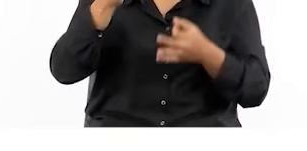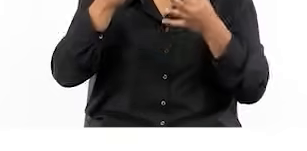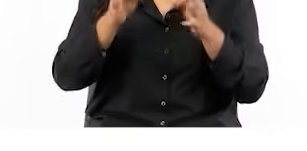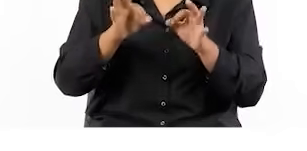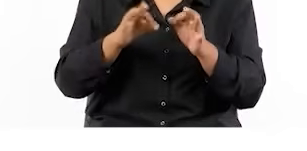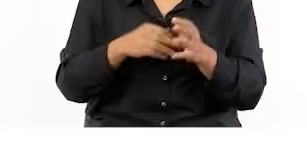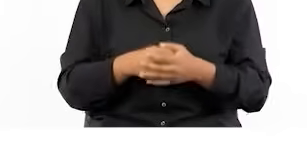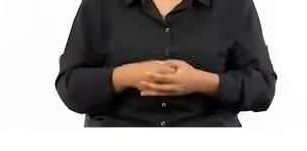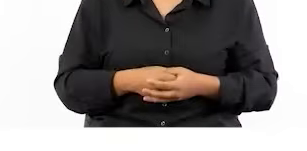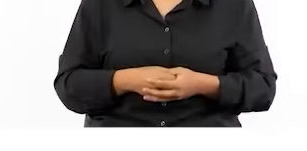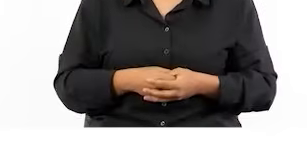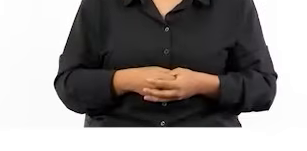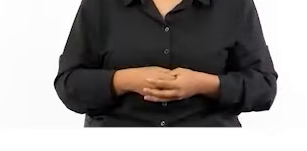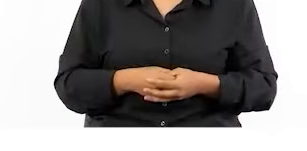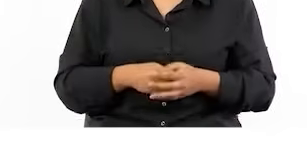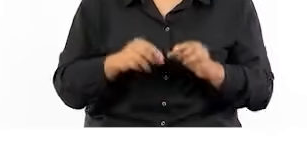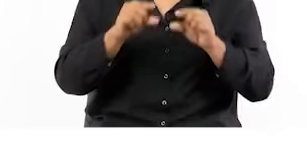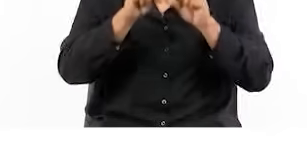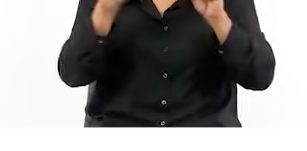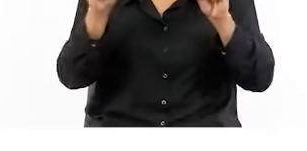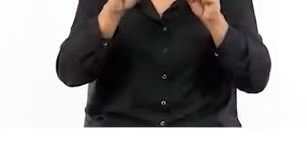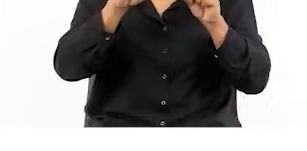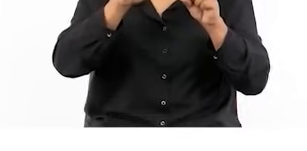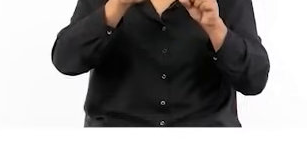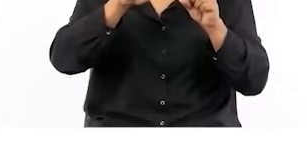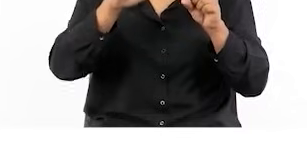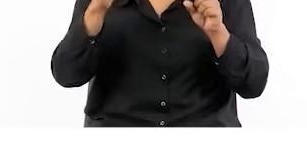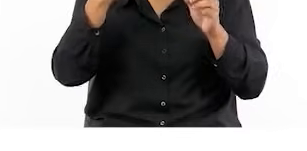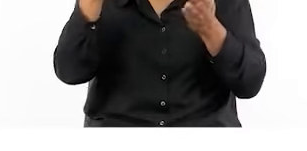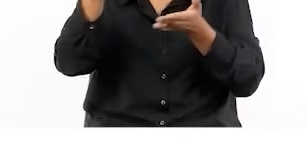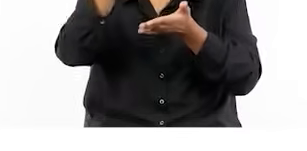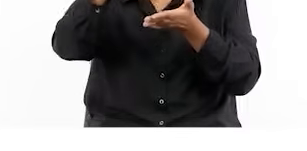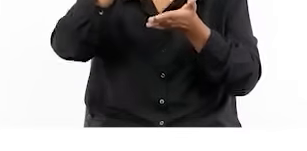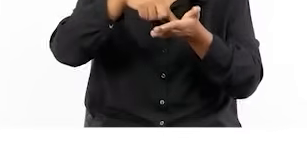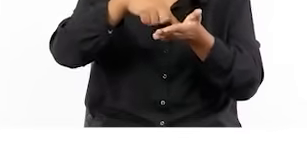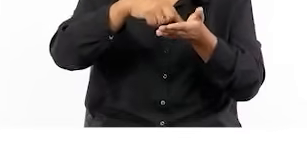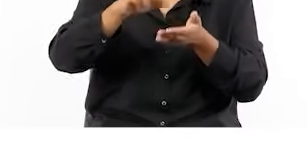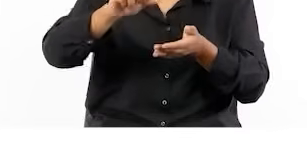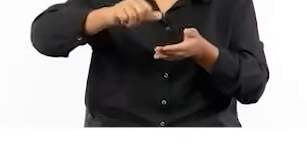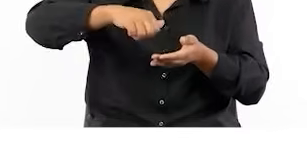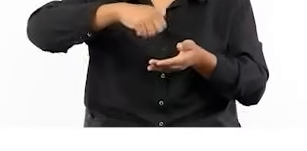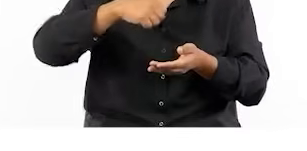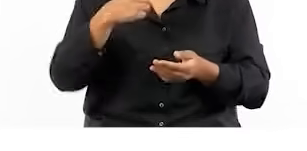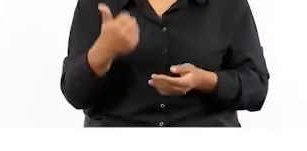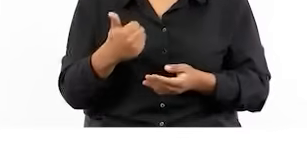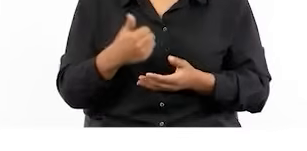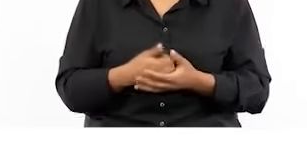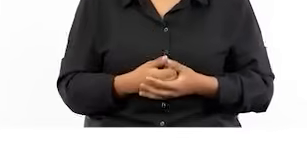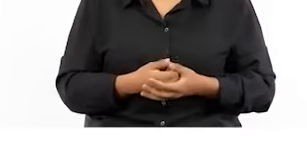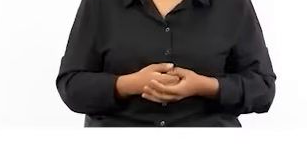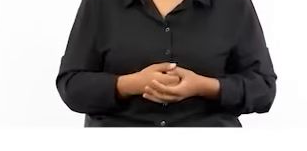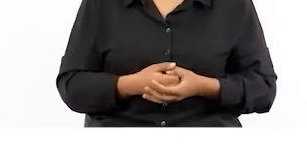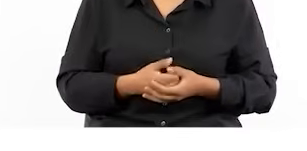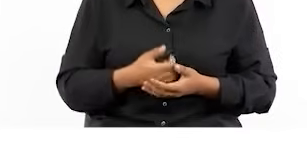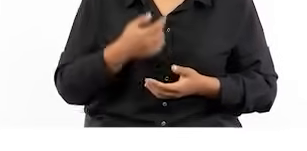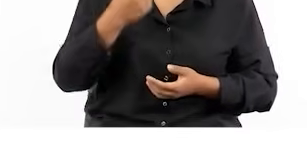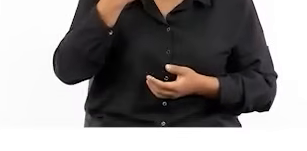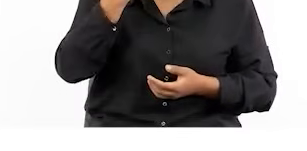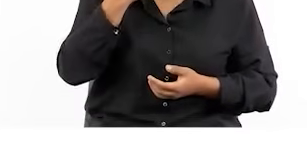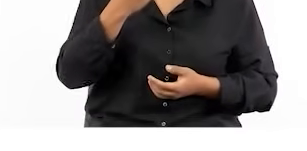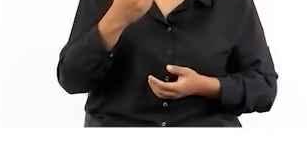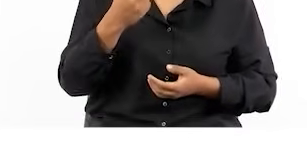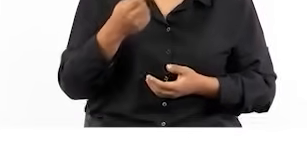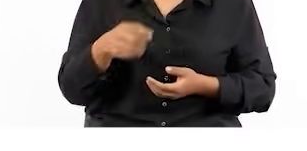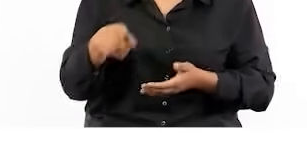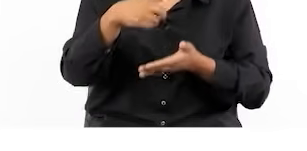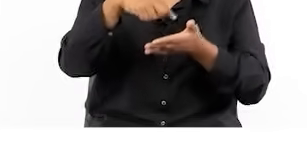con la letra S, hay de dos tipos. Las barradas, que son las que tienen una barra en su centro, y las otras